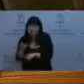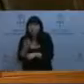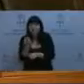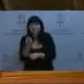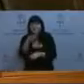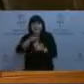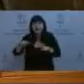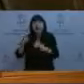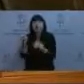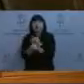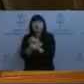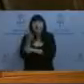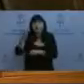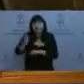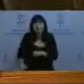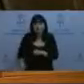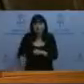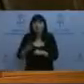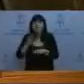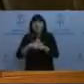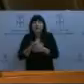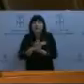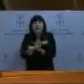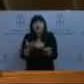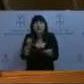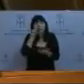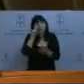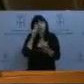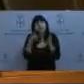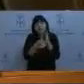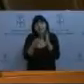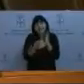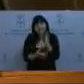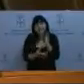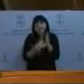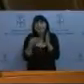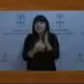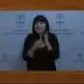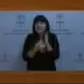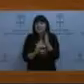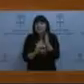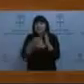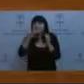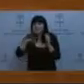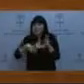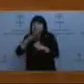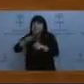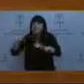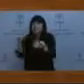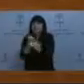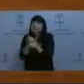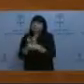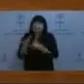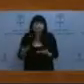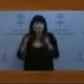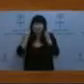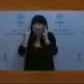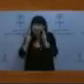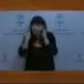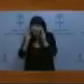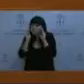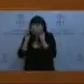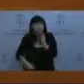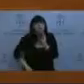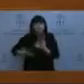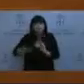turístico de calidad Que es lo que todos buscamos Y la calidad hay que empezarlo En los trabajadores Y para eso la formación Es absolutamente El factor humano es relevante Fíjese, incluso